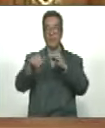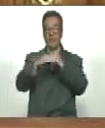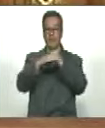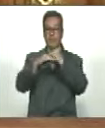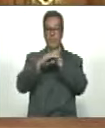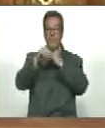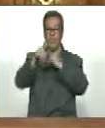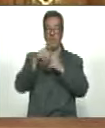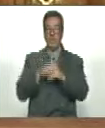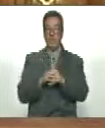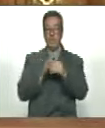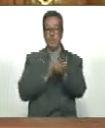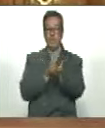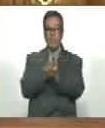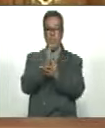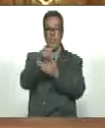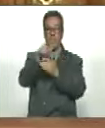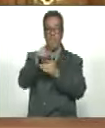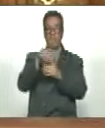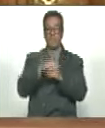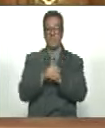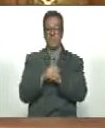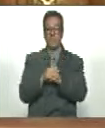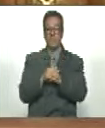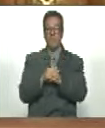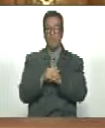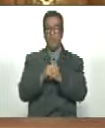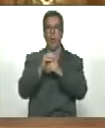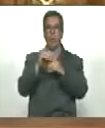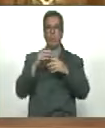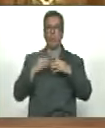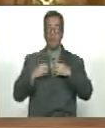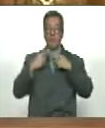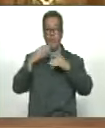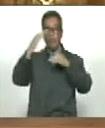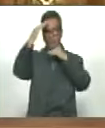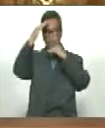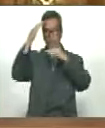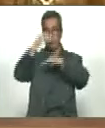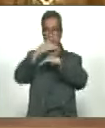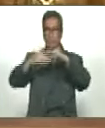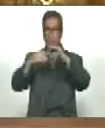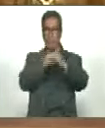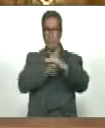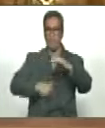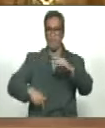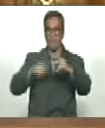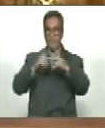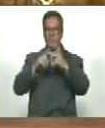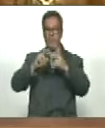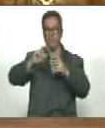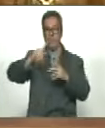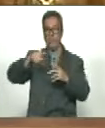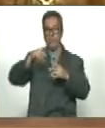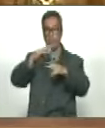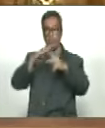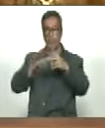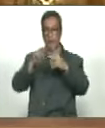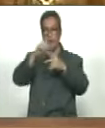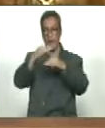manera continuamos con la salutación. Primer vicepresidente Pedro Infante,